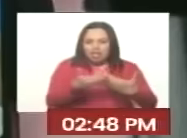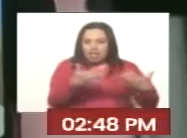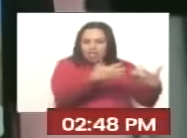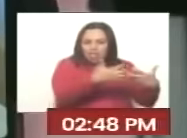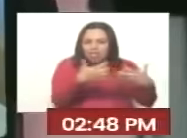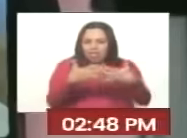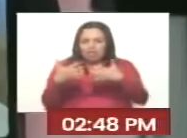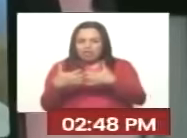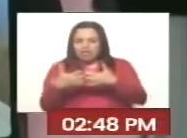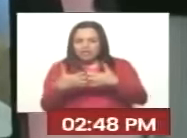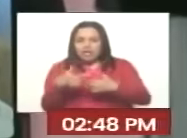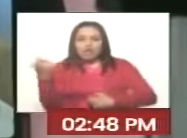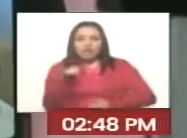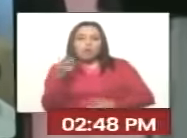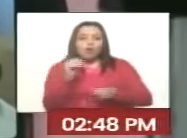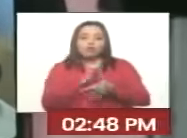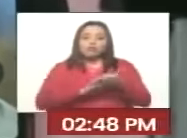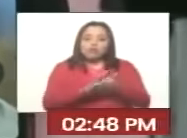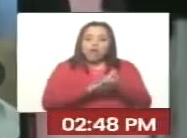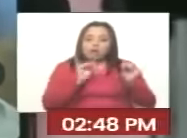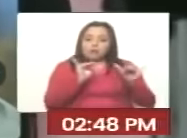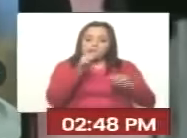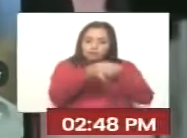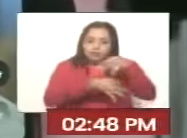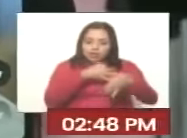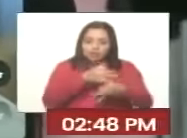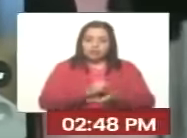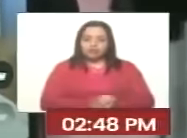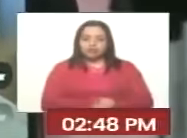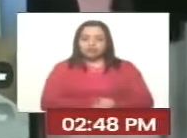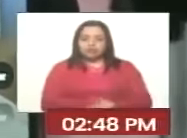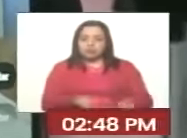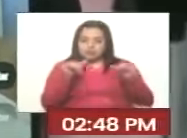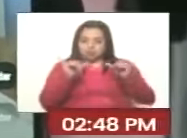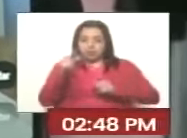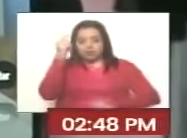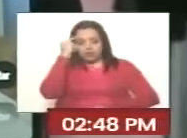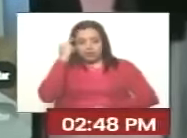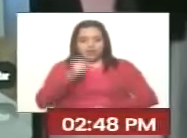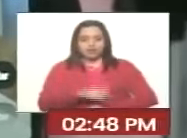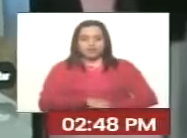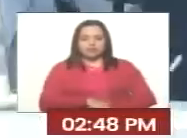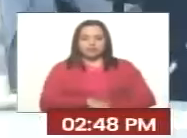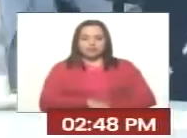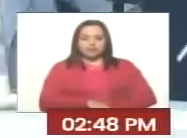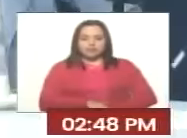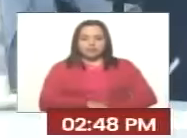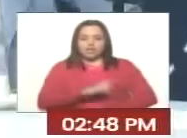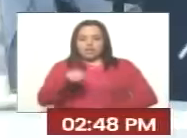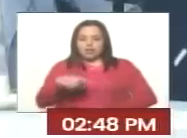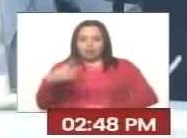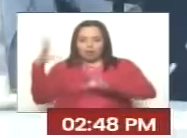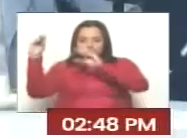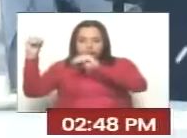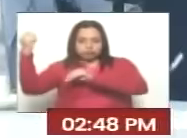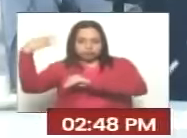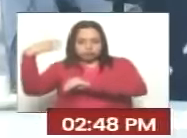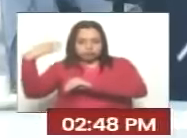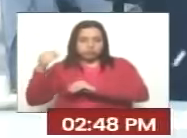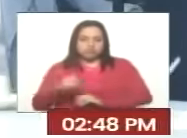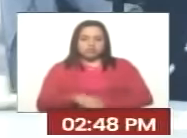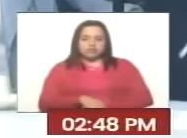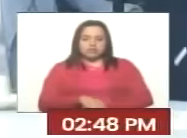ella buscó resolverlos como ella misma lo explicó. Ese día agarró, cuando ellos llegan, después que se le va la luz